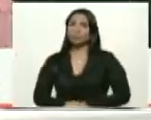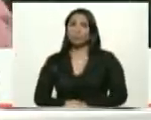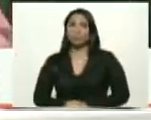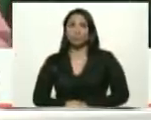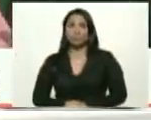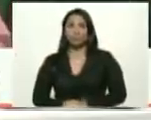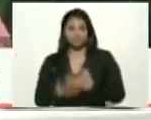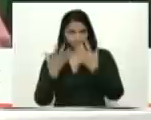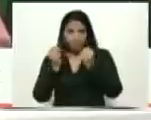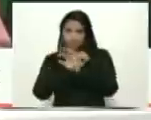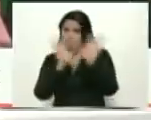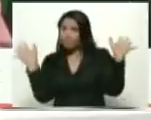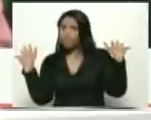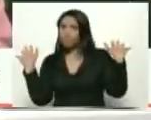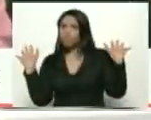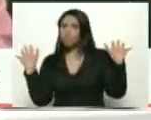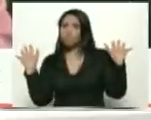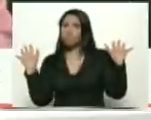¿Se entiende el mensaje?